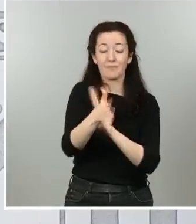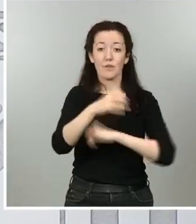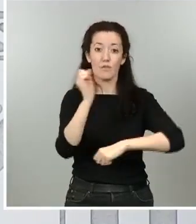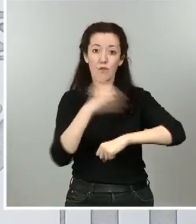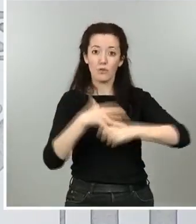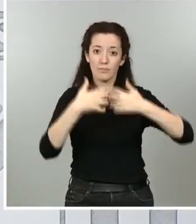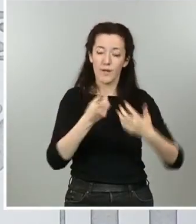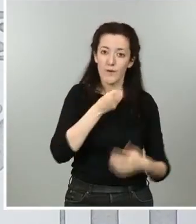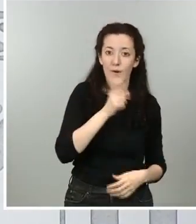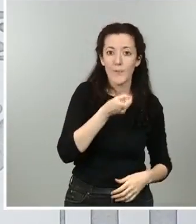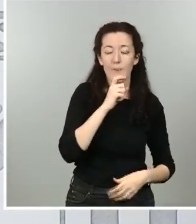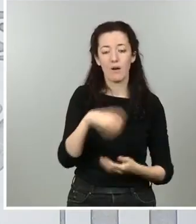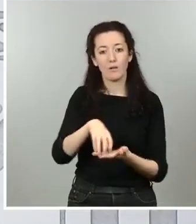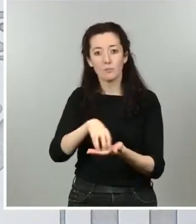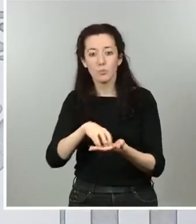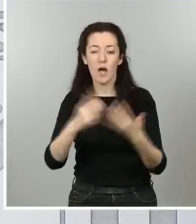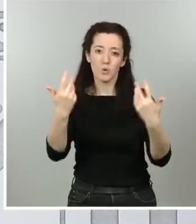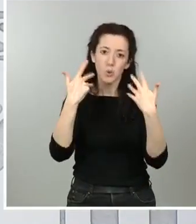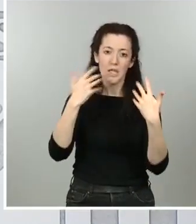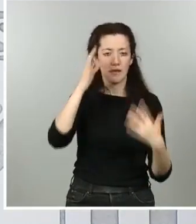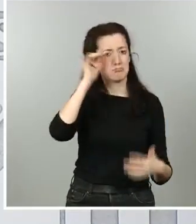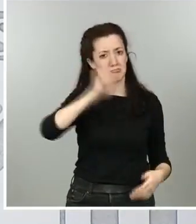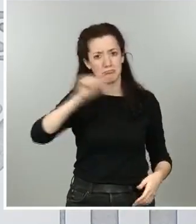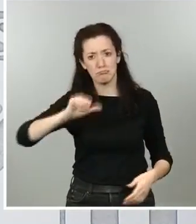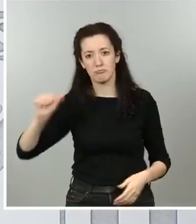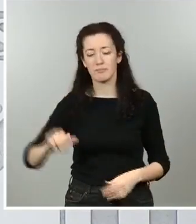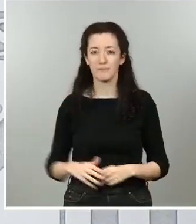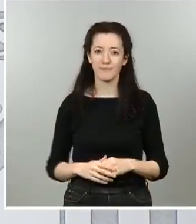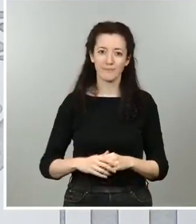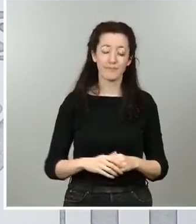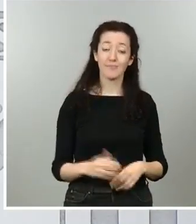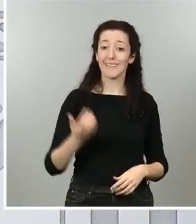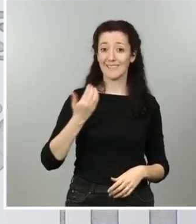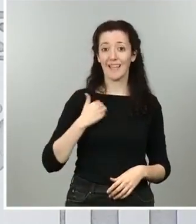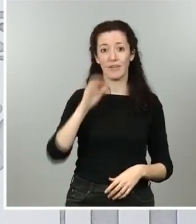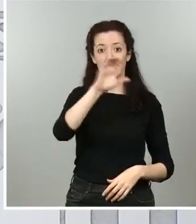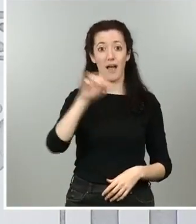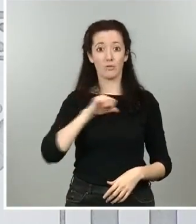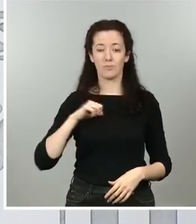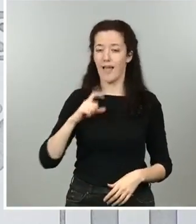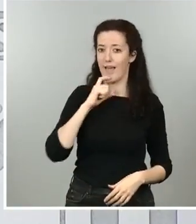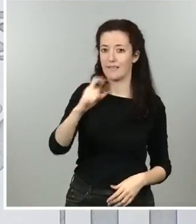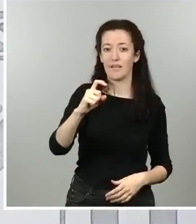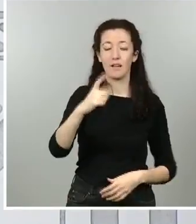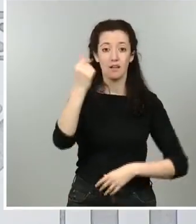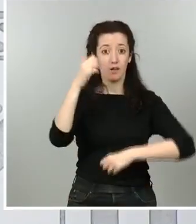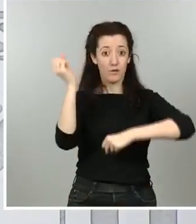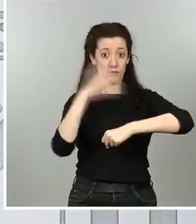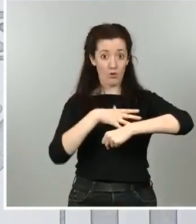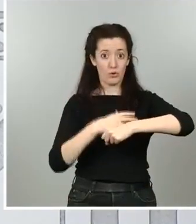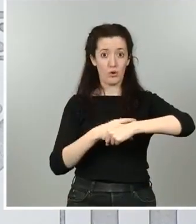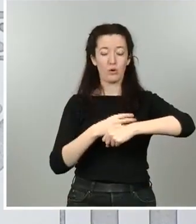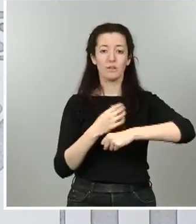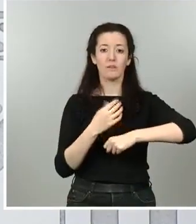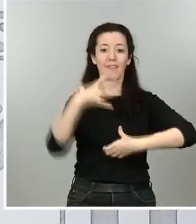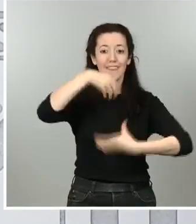y escuchar sus sugerencias. No obstante, ya se les ha adelantado a las comunidades que este fondo estará constituido por 3 tramos.